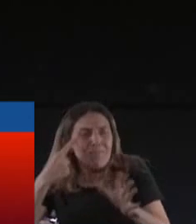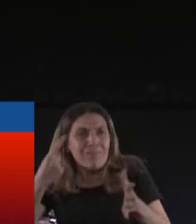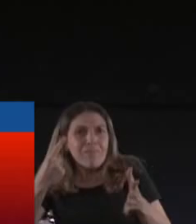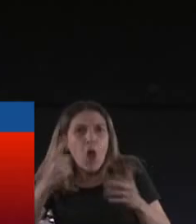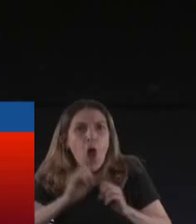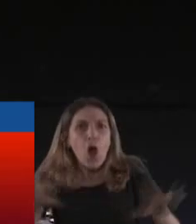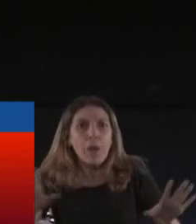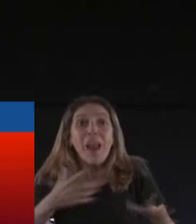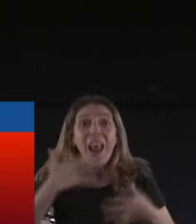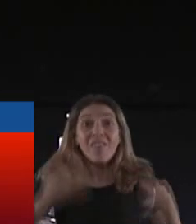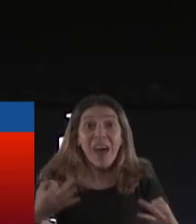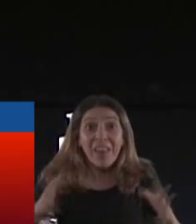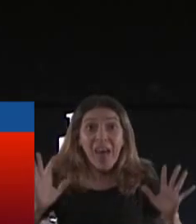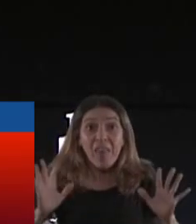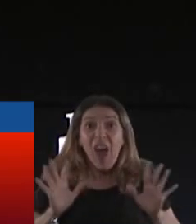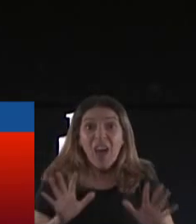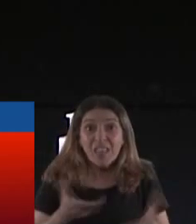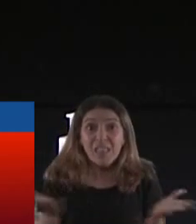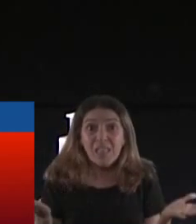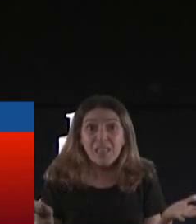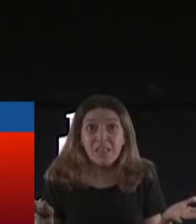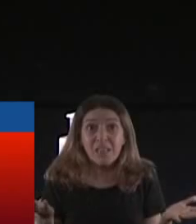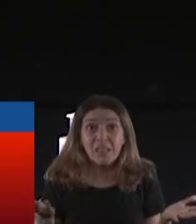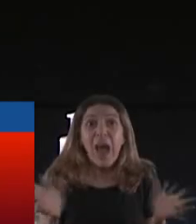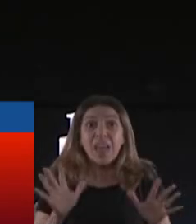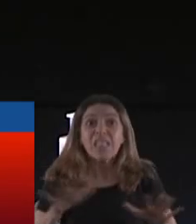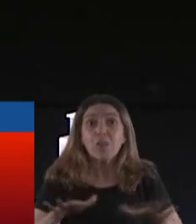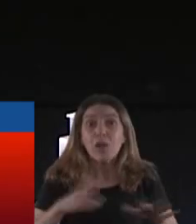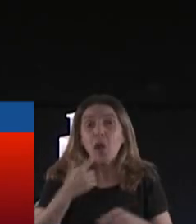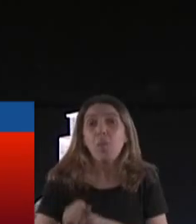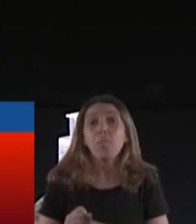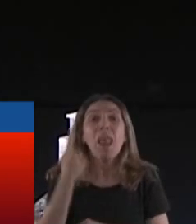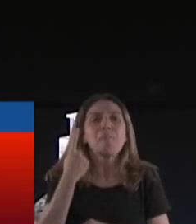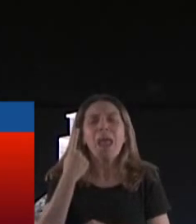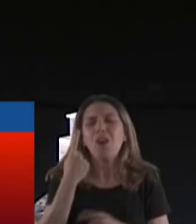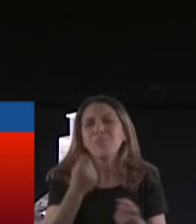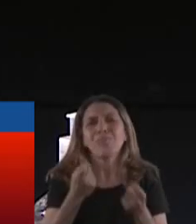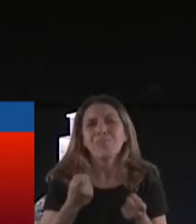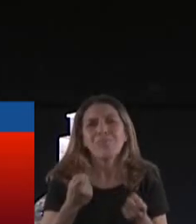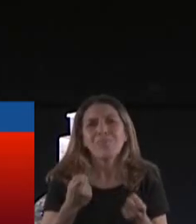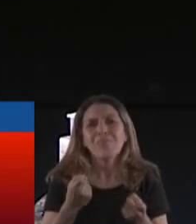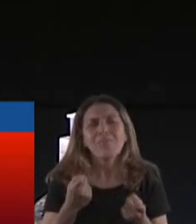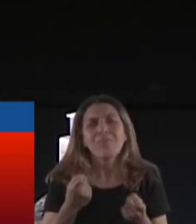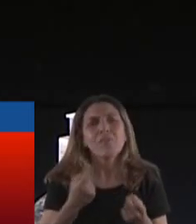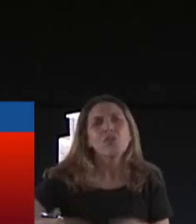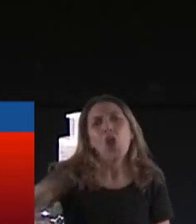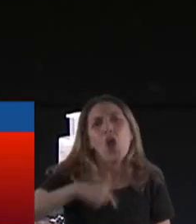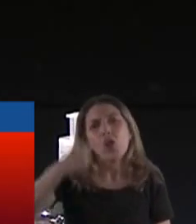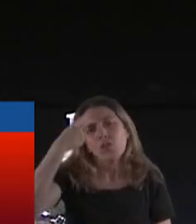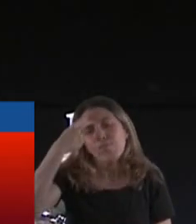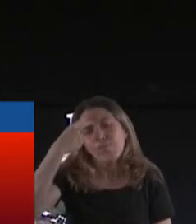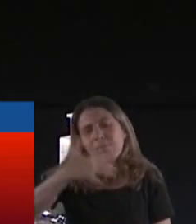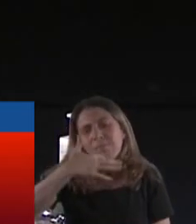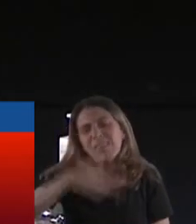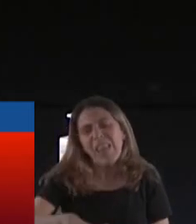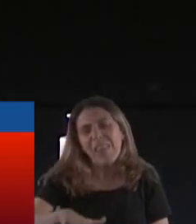Y de verdad, eso pasa. Lo primero que hace falta entender